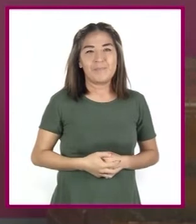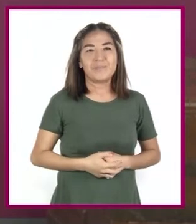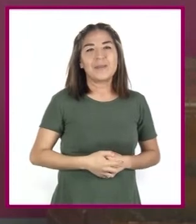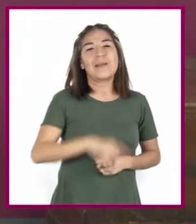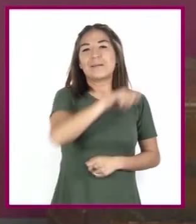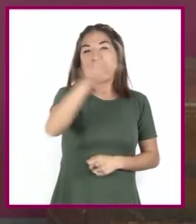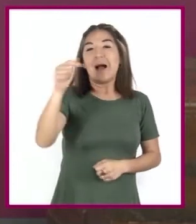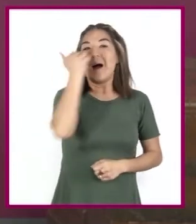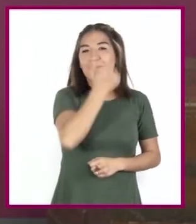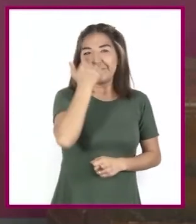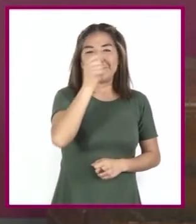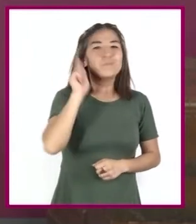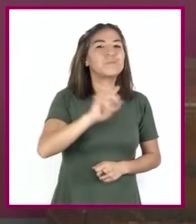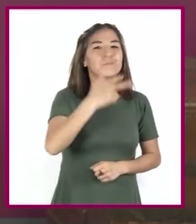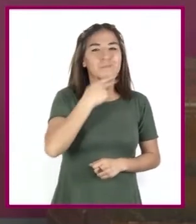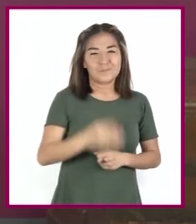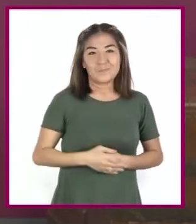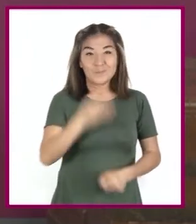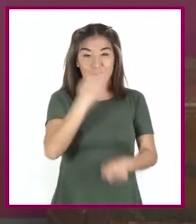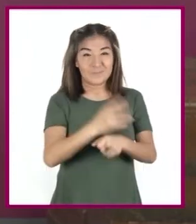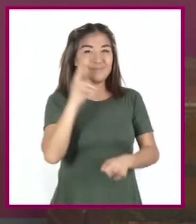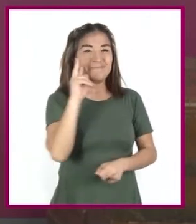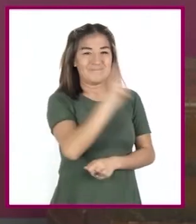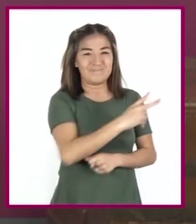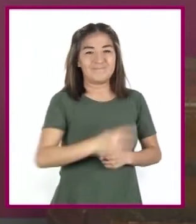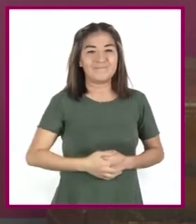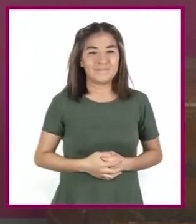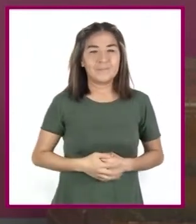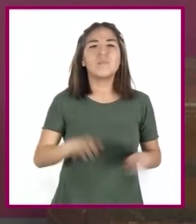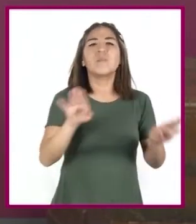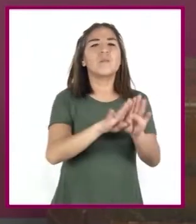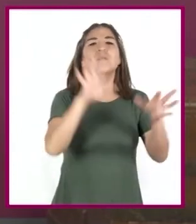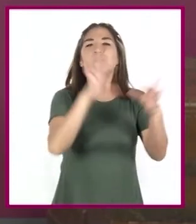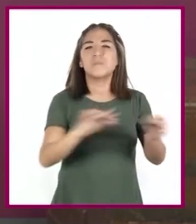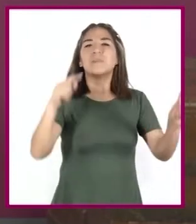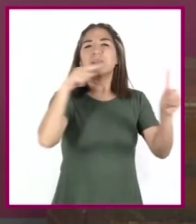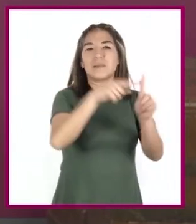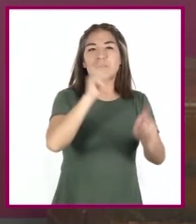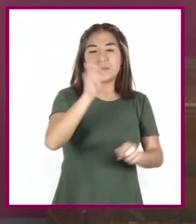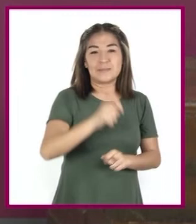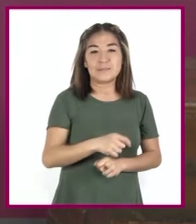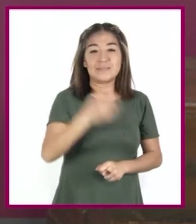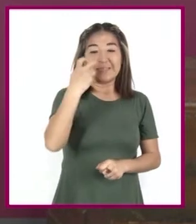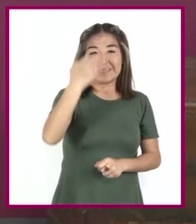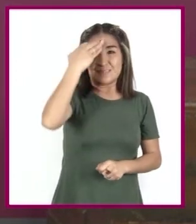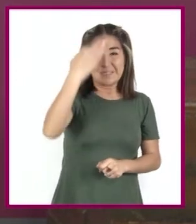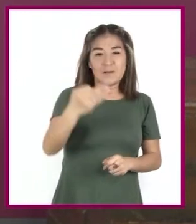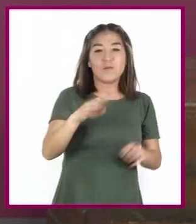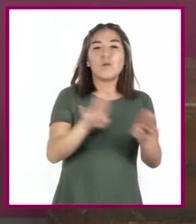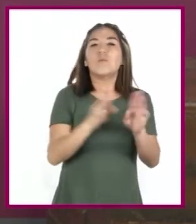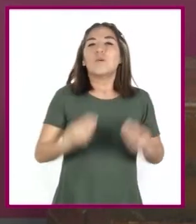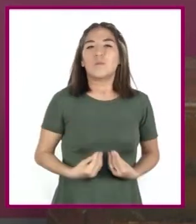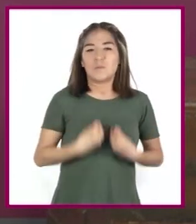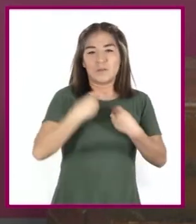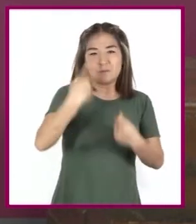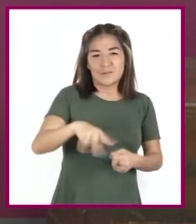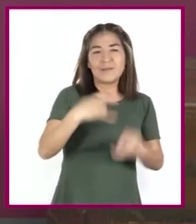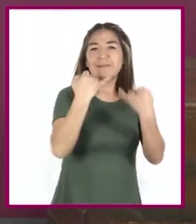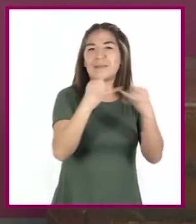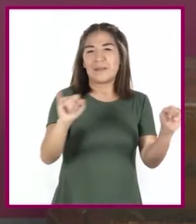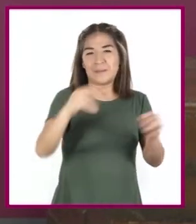Alumnas y alumnos, como lo pudieron notar, hemos hecho hincapié en que las primeras décadas de vida independiente de